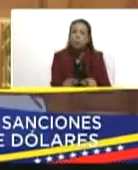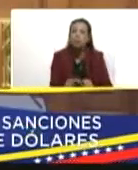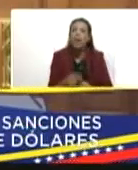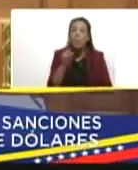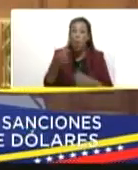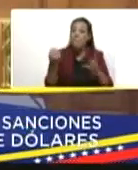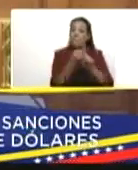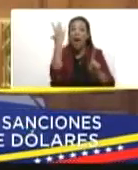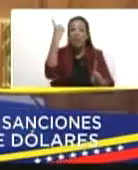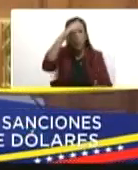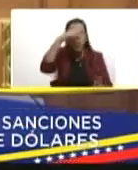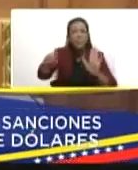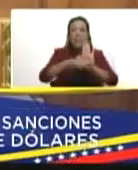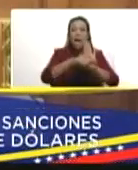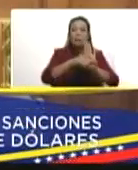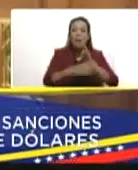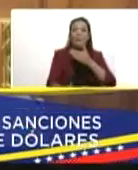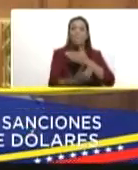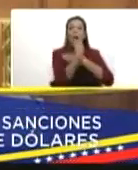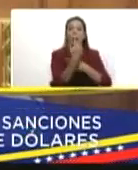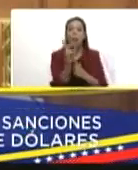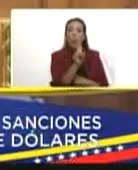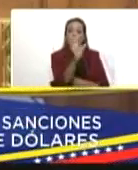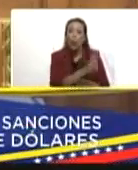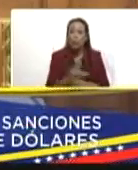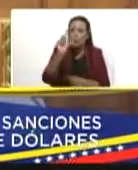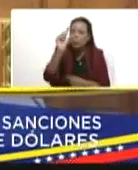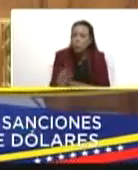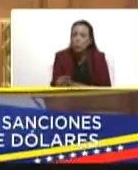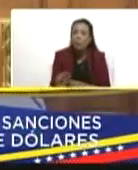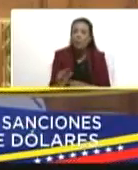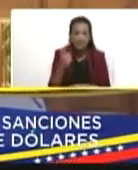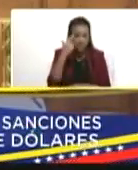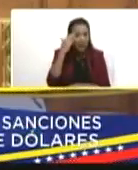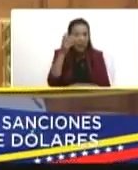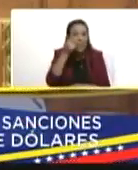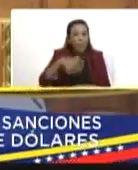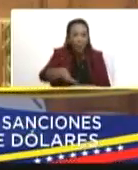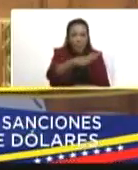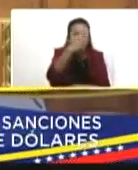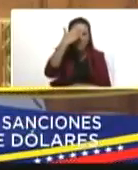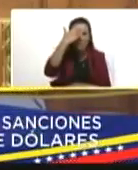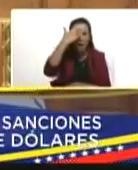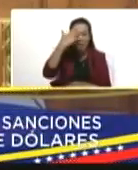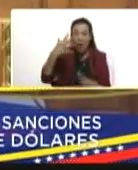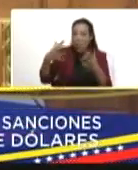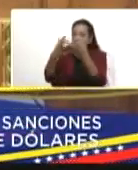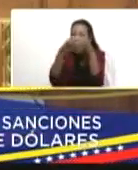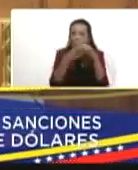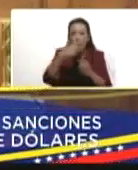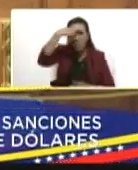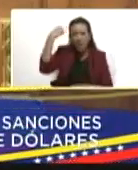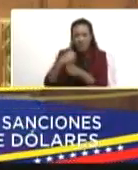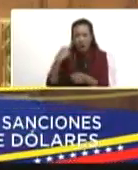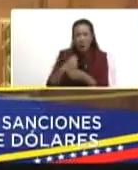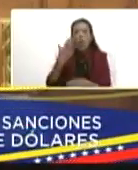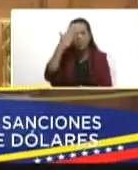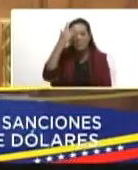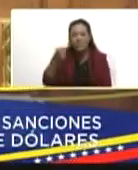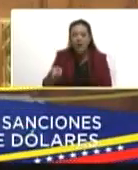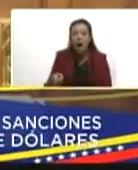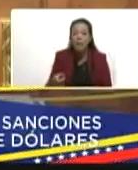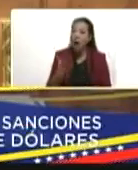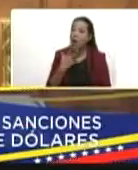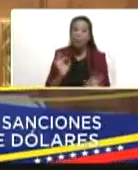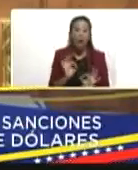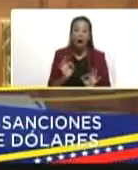deprimiert de las sanciones sobre la economía del país y sé que nuestro pueblo y nuestra clase Obrera aún no